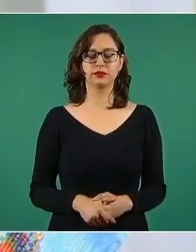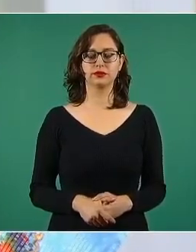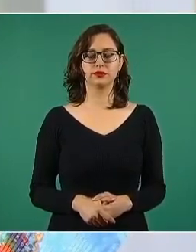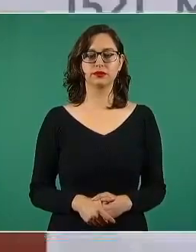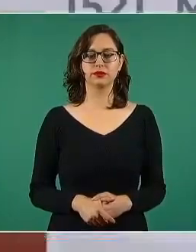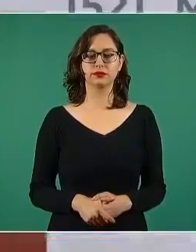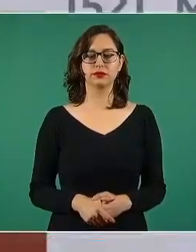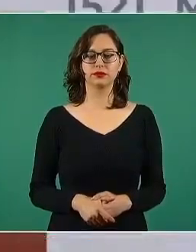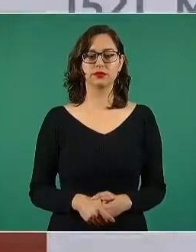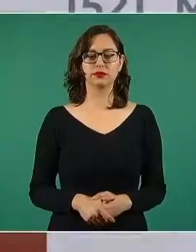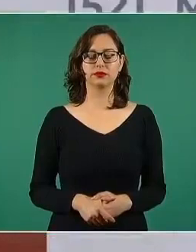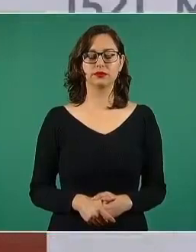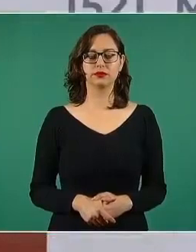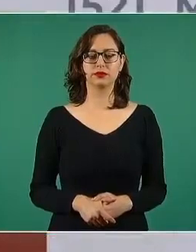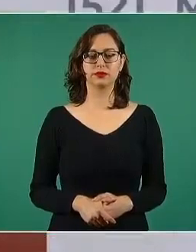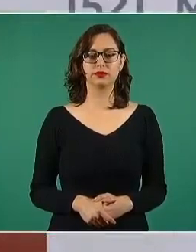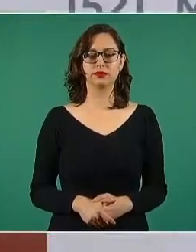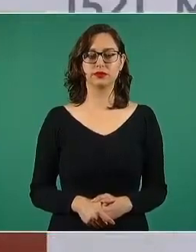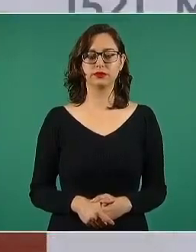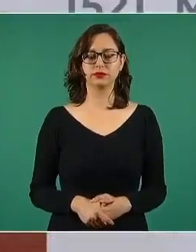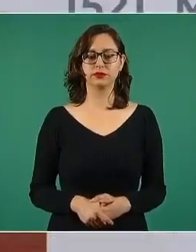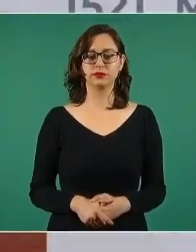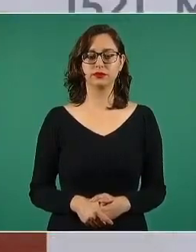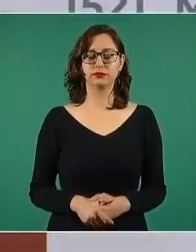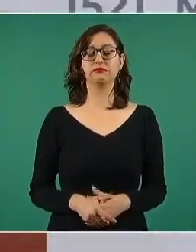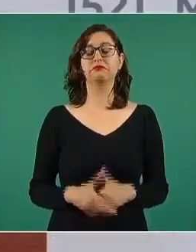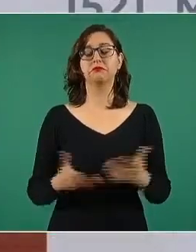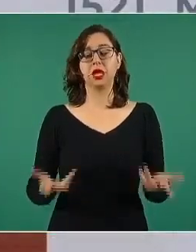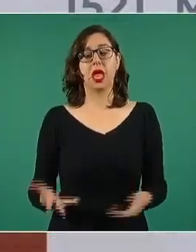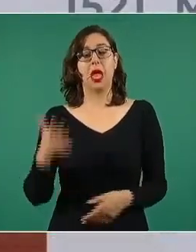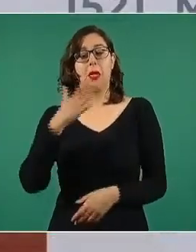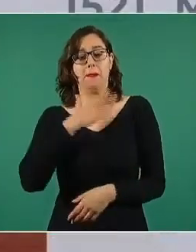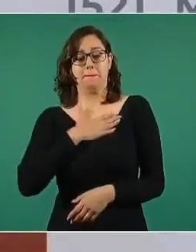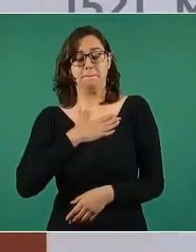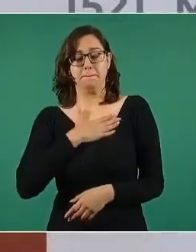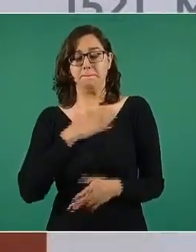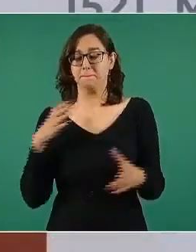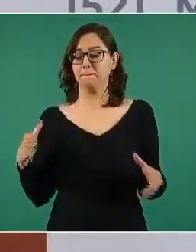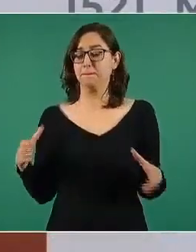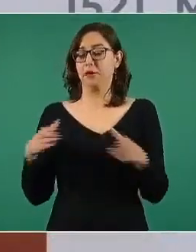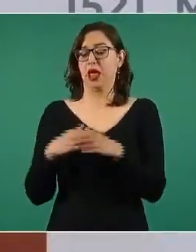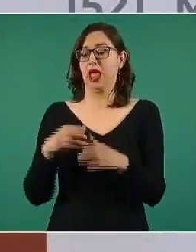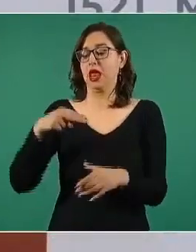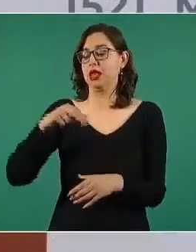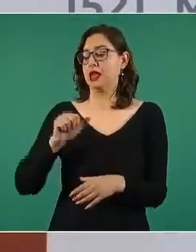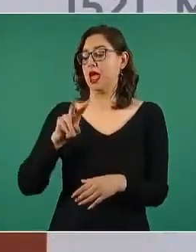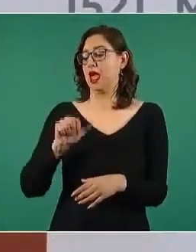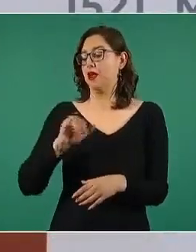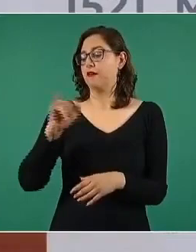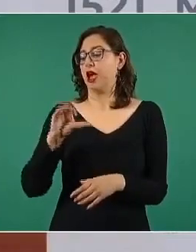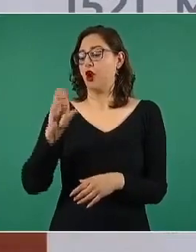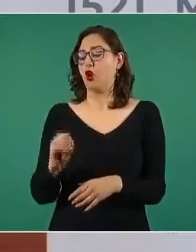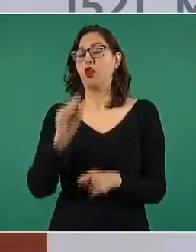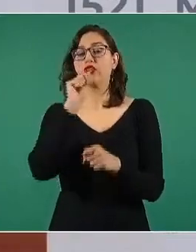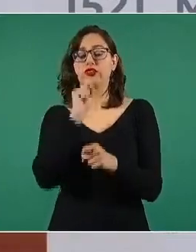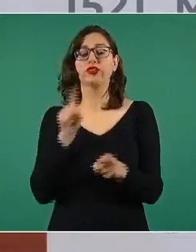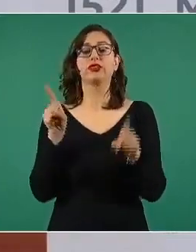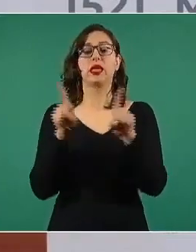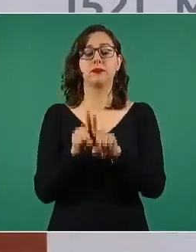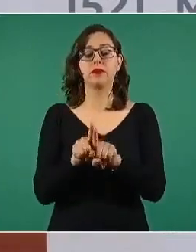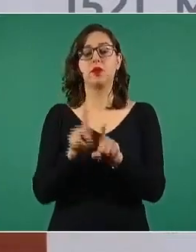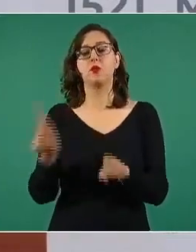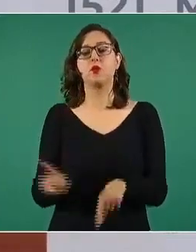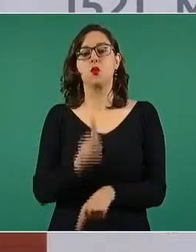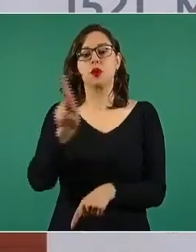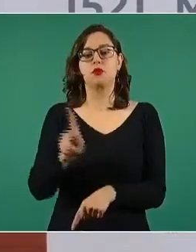De mis clanes, ustedes sabrán que no solo soy navajo, pero también soy descendiente de los pueblos